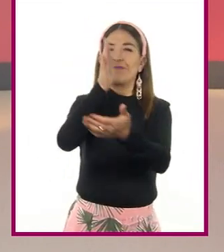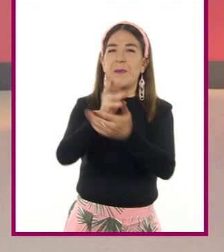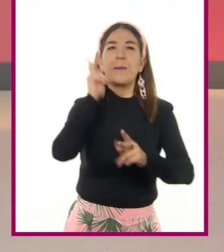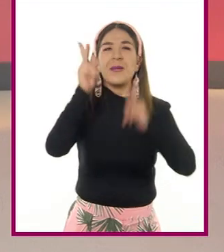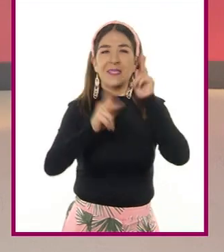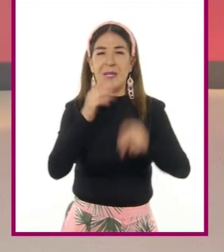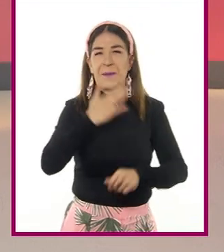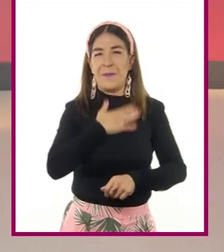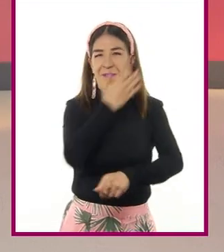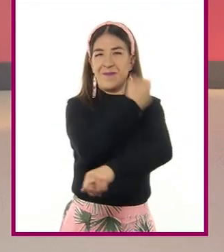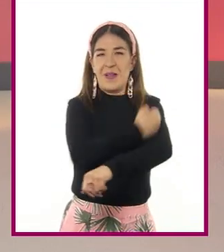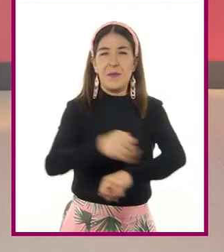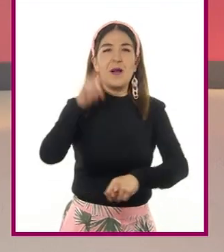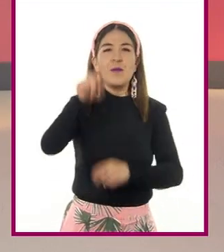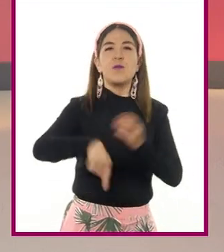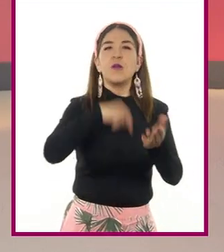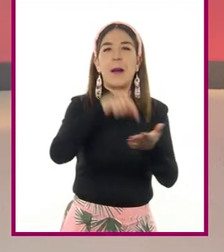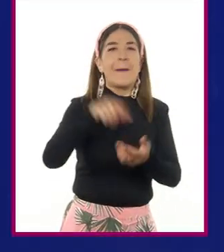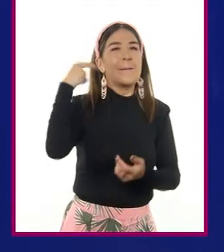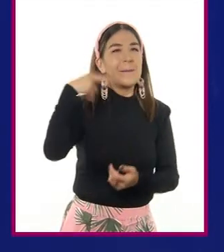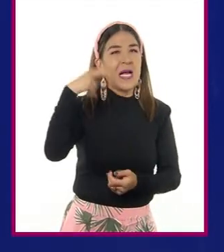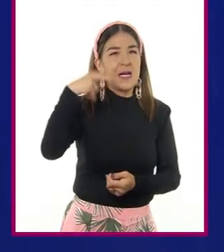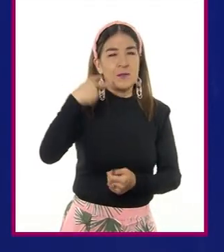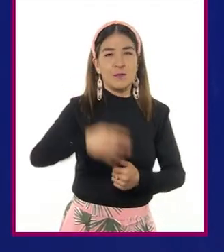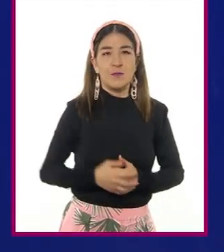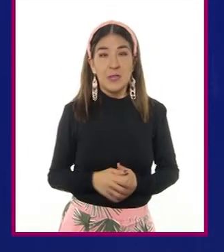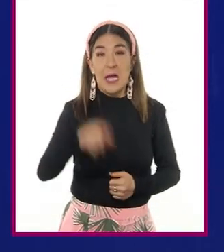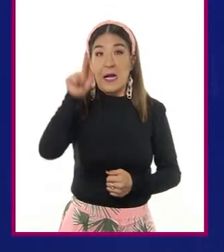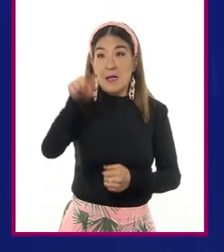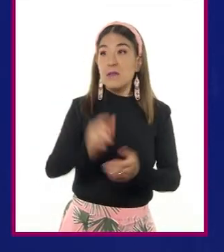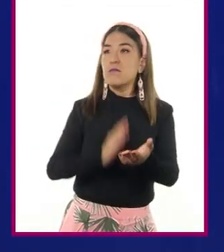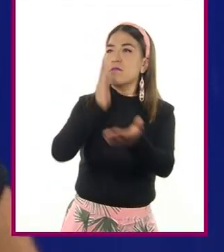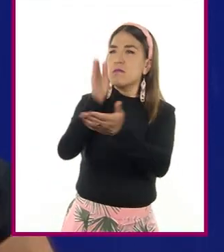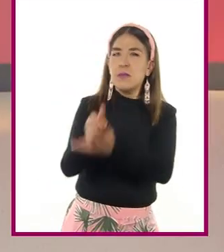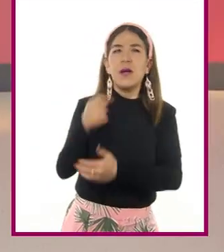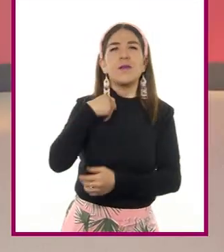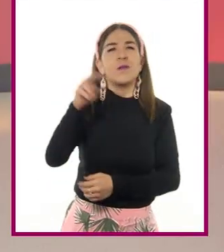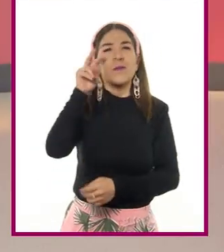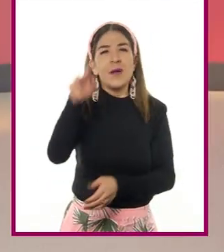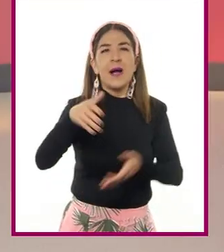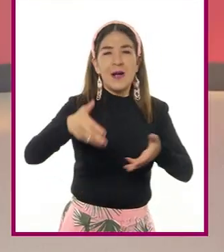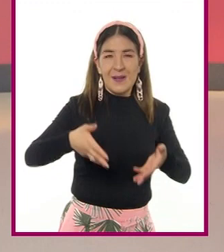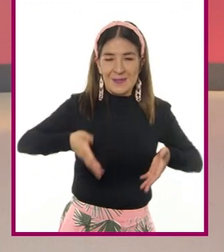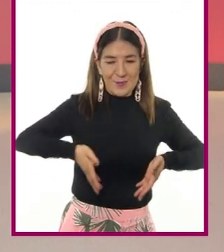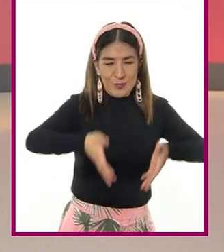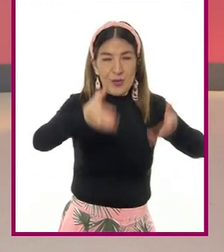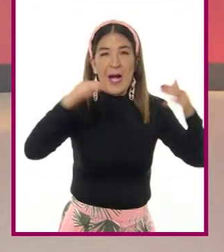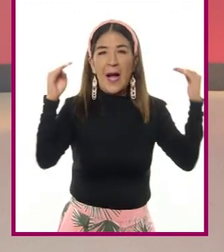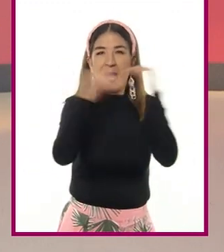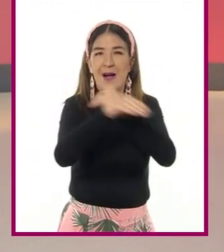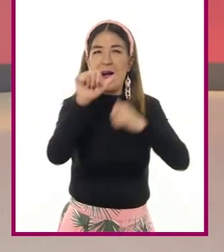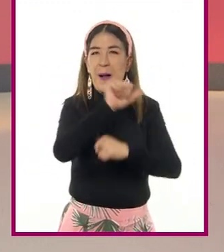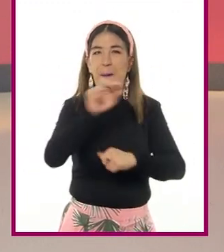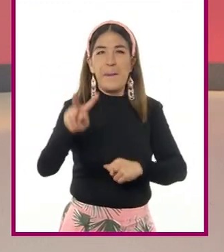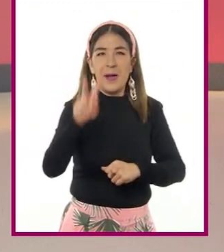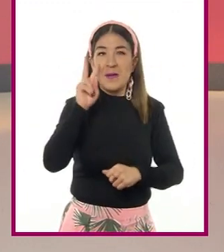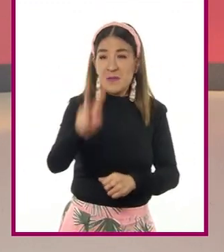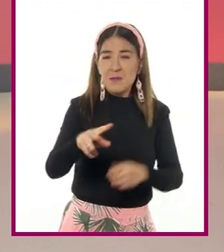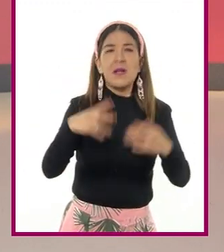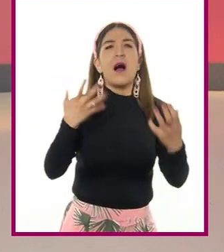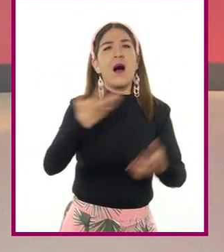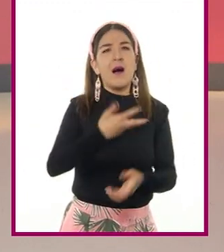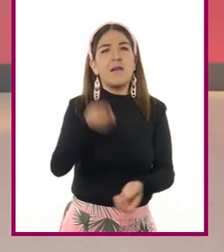unos familiares a la Huasteca veracruzana y en el camino pasé por una avenida muy ancha y me percaté que